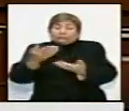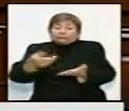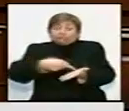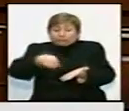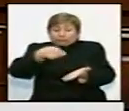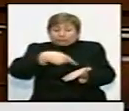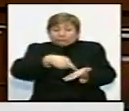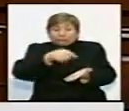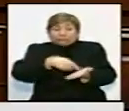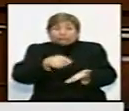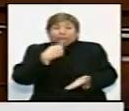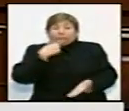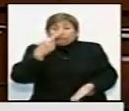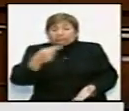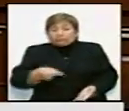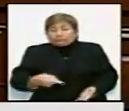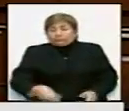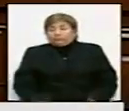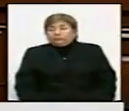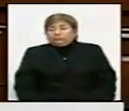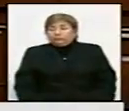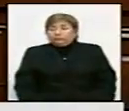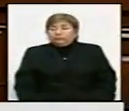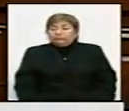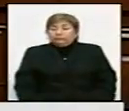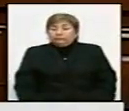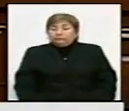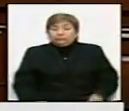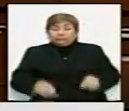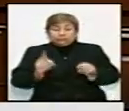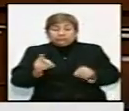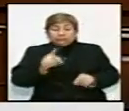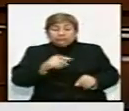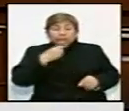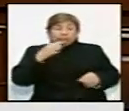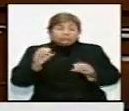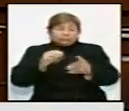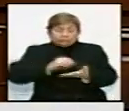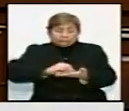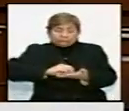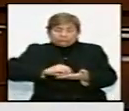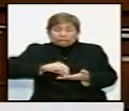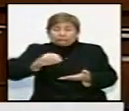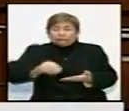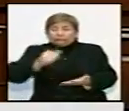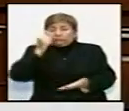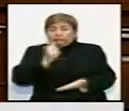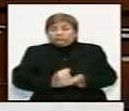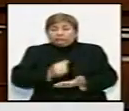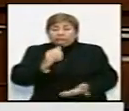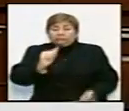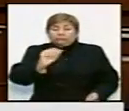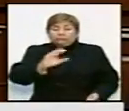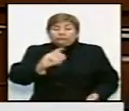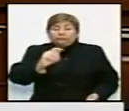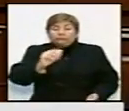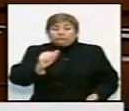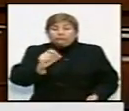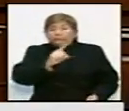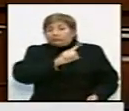de que vengan a decirnos lo que nos están diciendo. Y a ellos les hacen firmar las actas llamadas